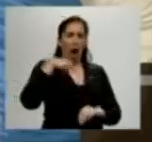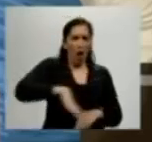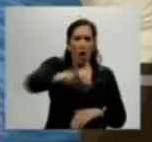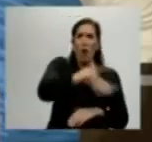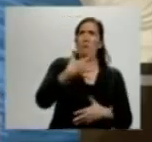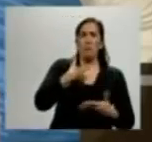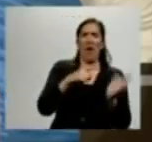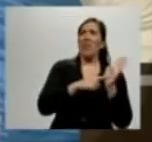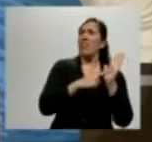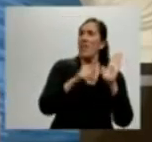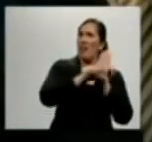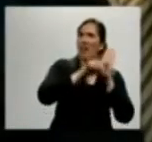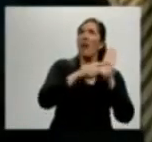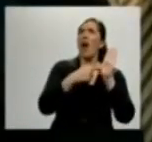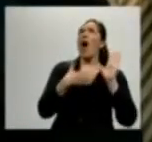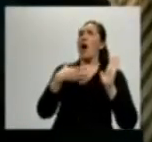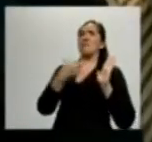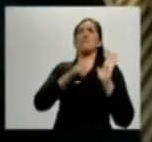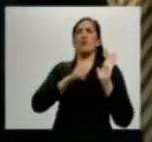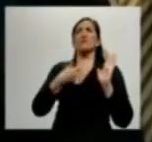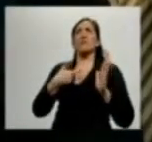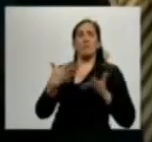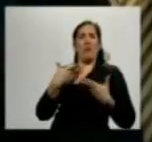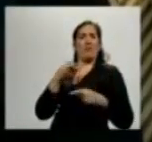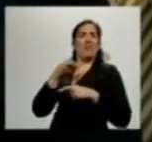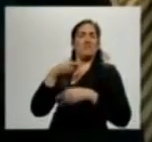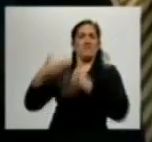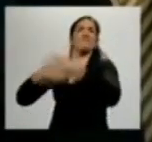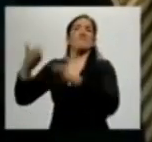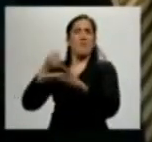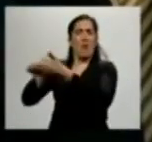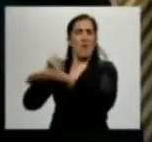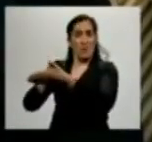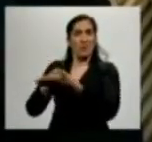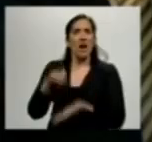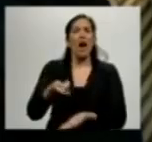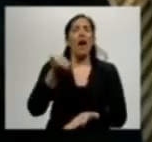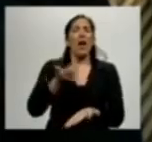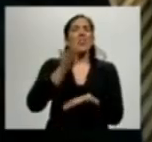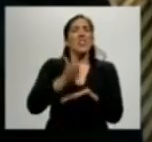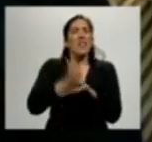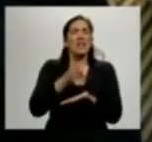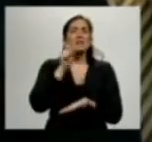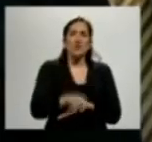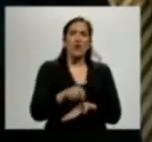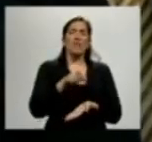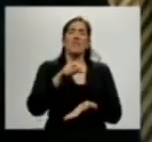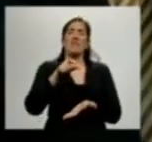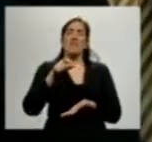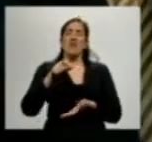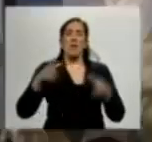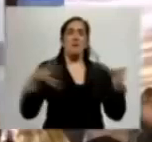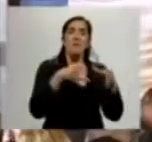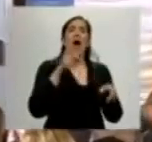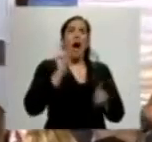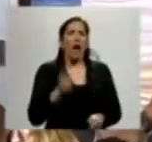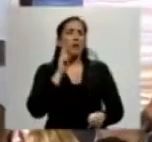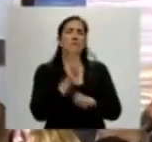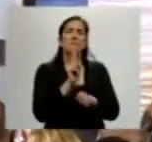través de la legislación vigente protegerlo. Por eso están también los derechos de incidencia colectiva que garantizan la defensa del